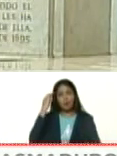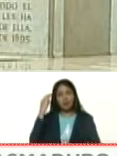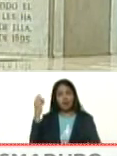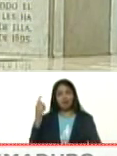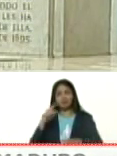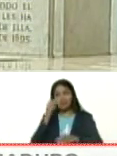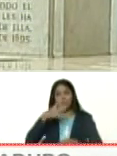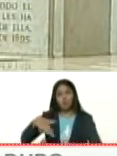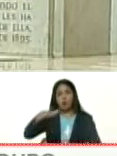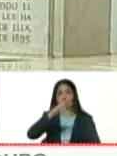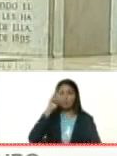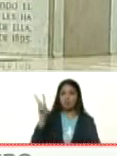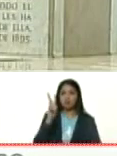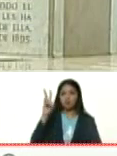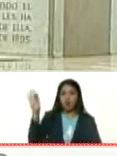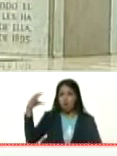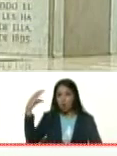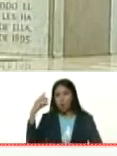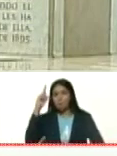del pueblo venezolano.